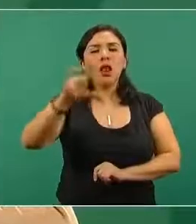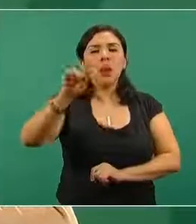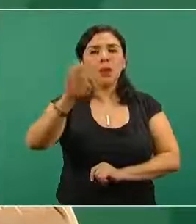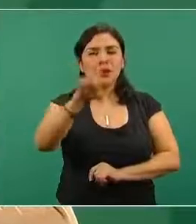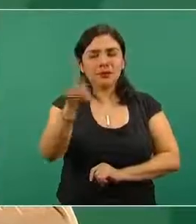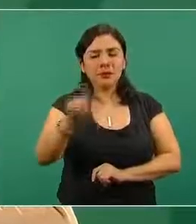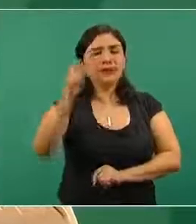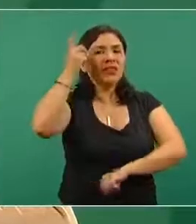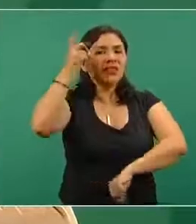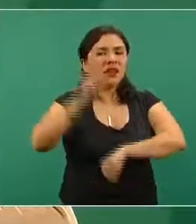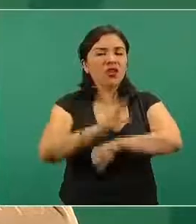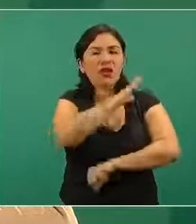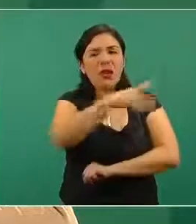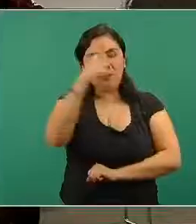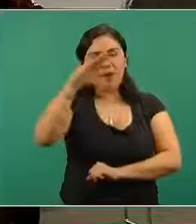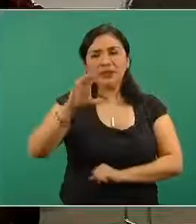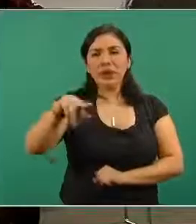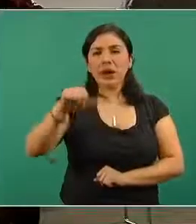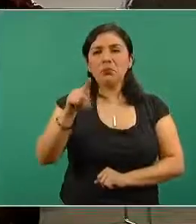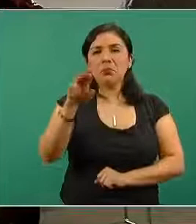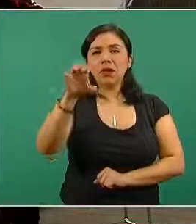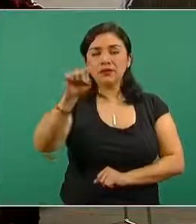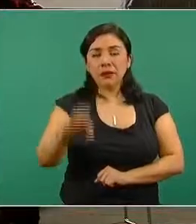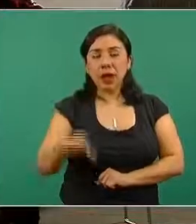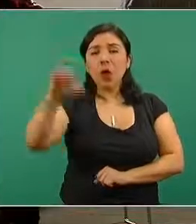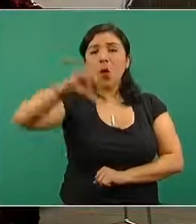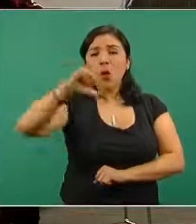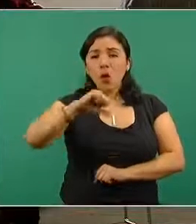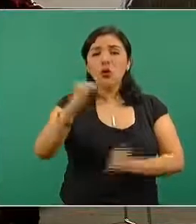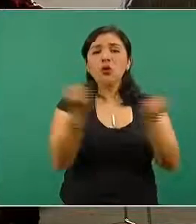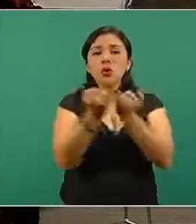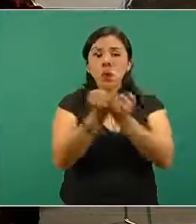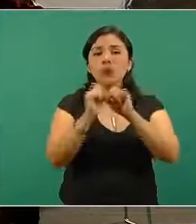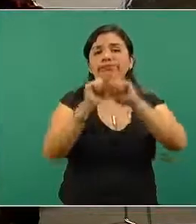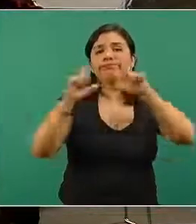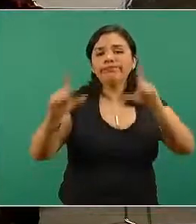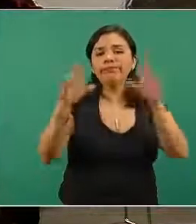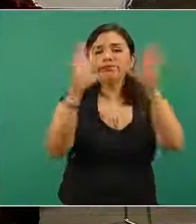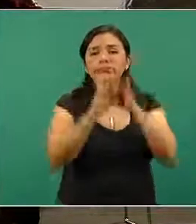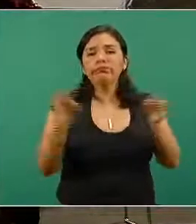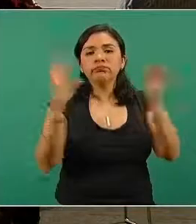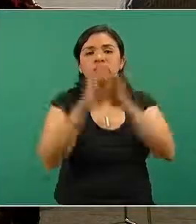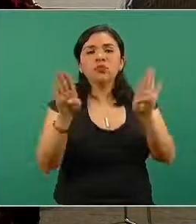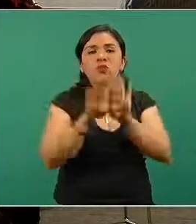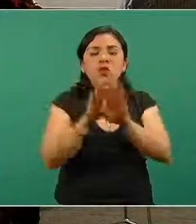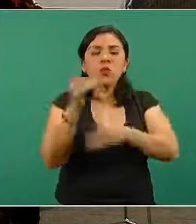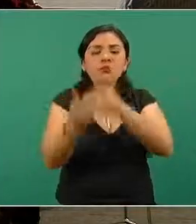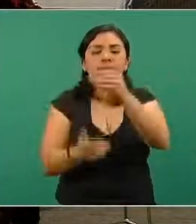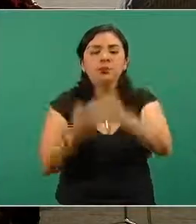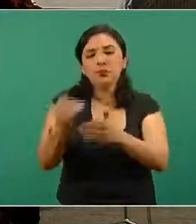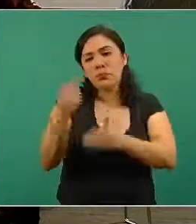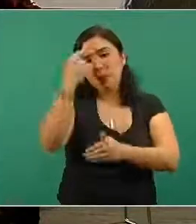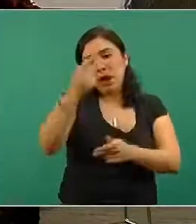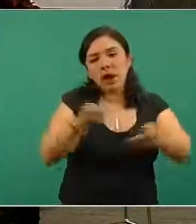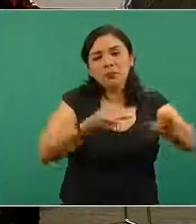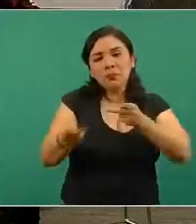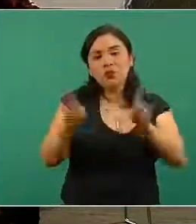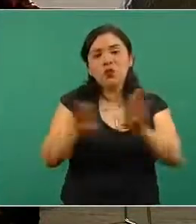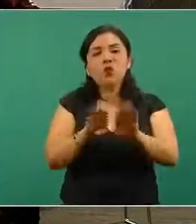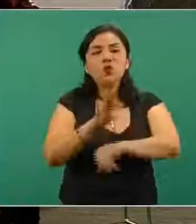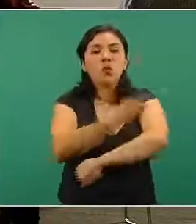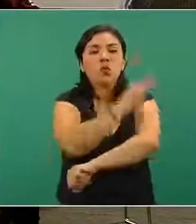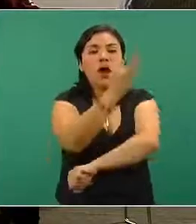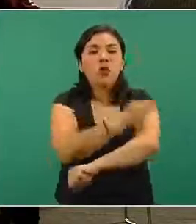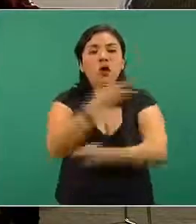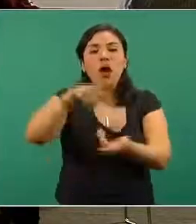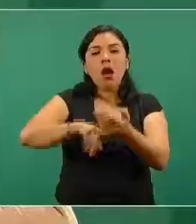Ridaura, director general de Senaprece, quien nos estará presentando el avance de la estrategia de vacunación